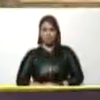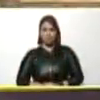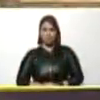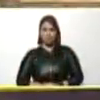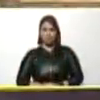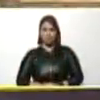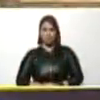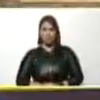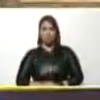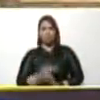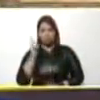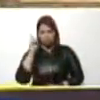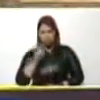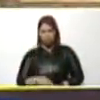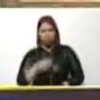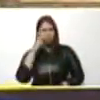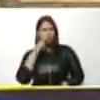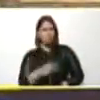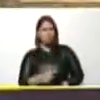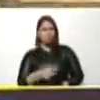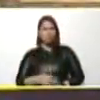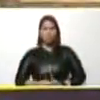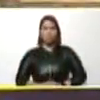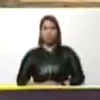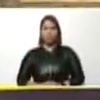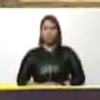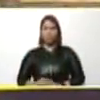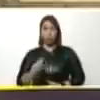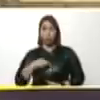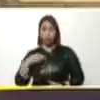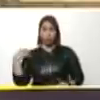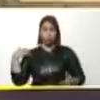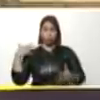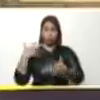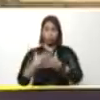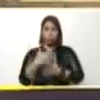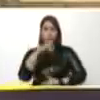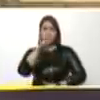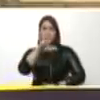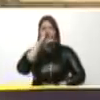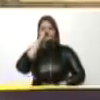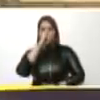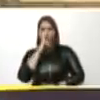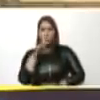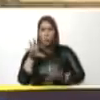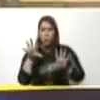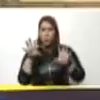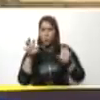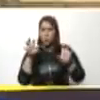sobre todo tomando en cuenta que venimos de 5 años de una sequía